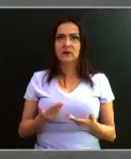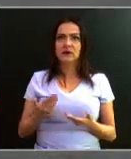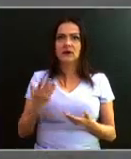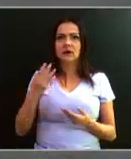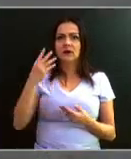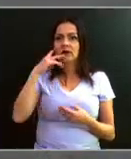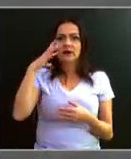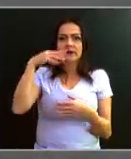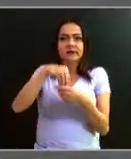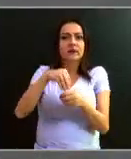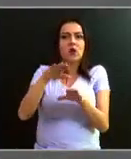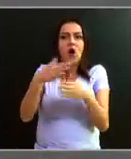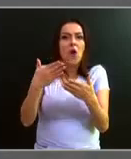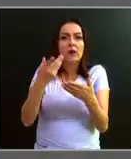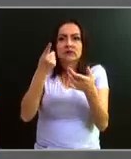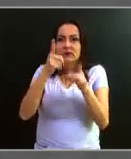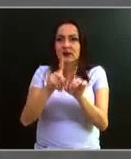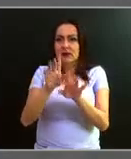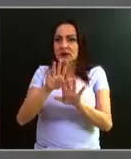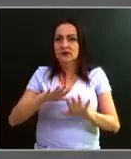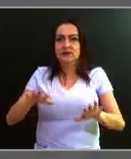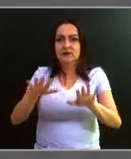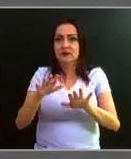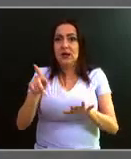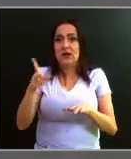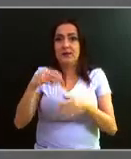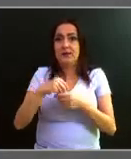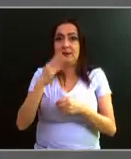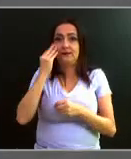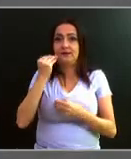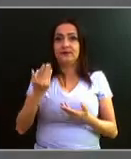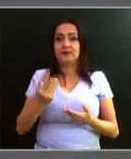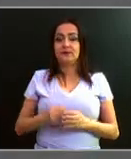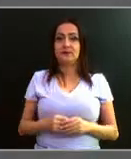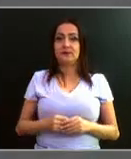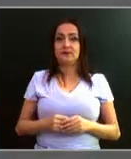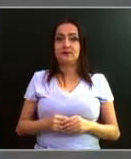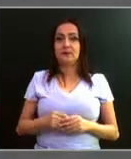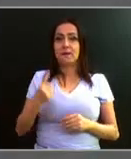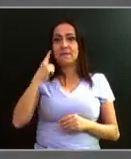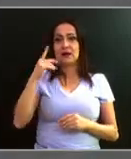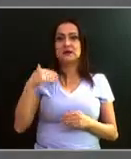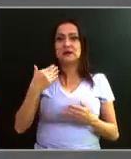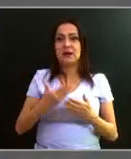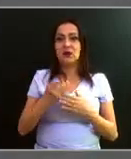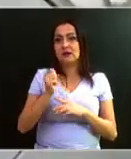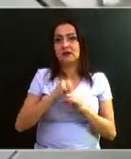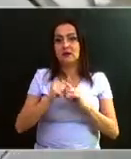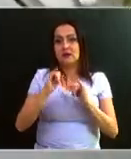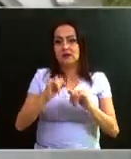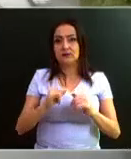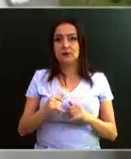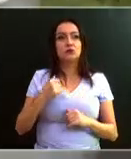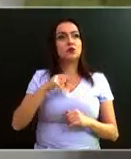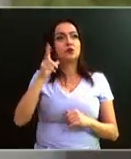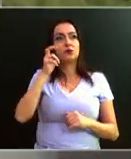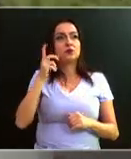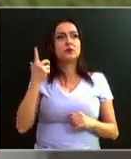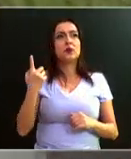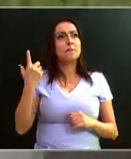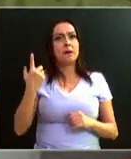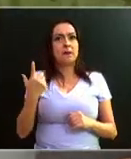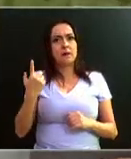adentro cómo sería que ellos vivían o cómo era el asunto para que él llegara a un caso de esto, ¿verdad? Escuchamos